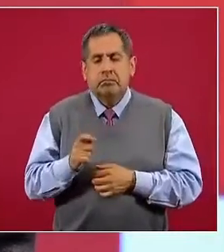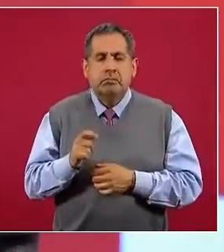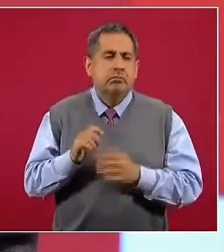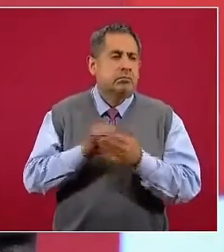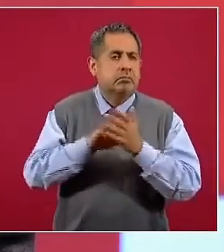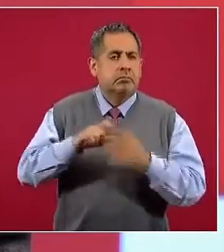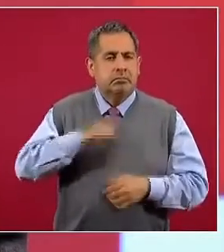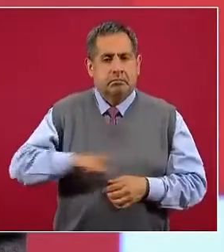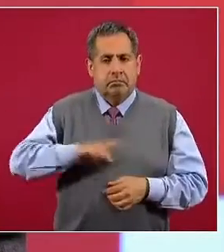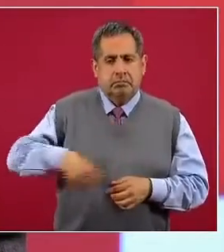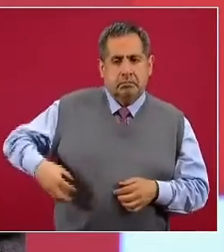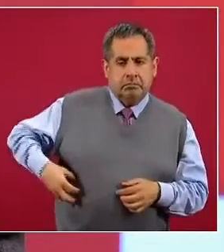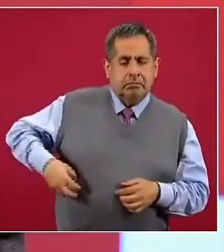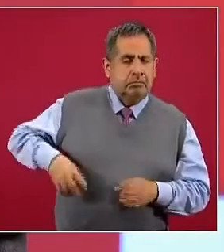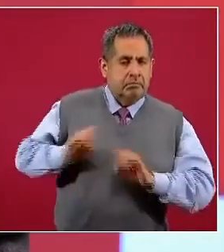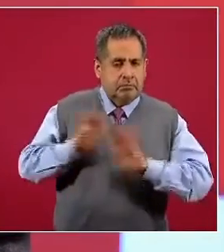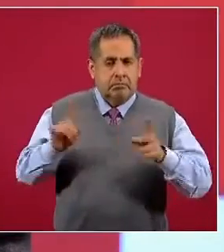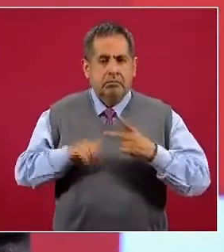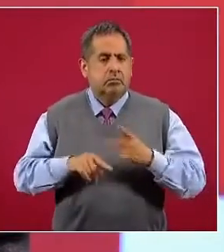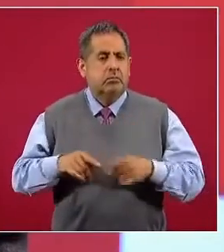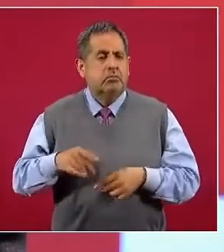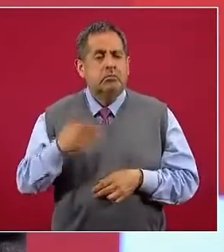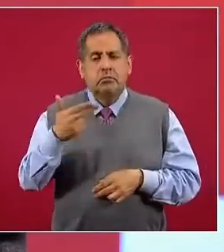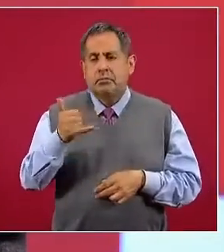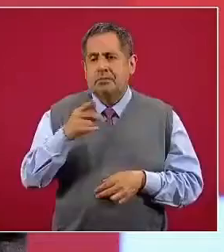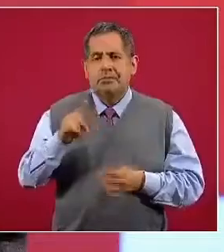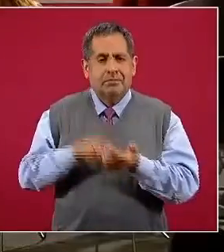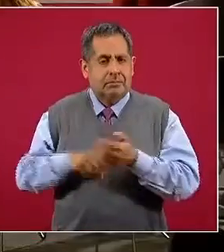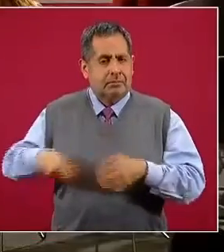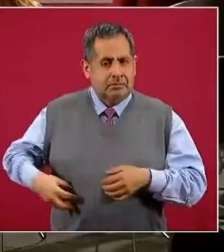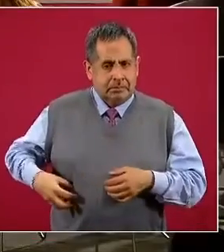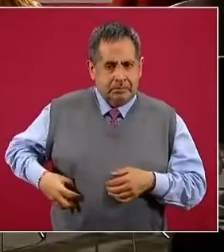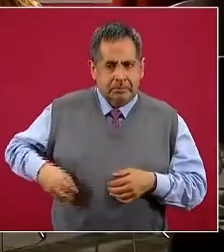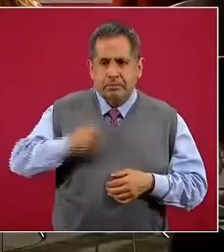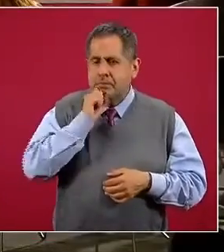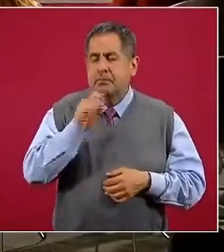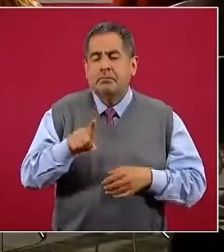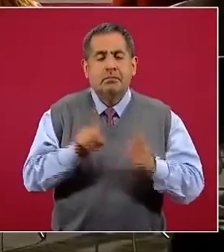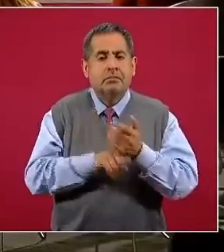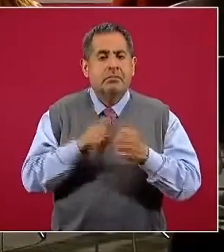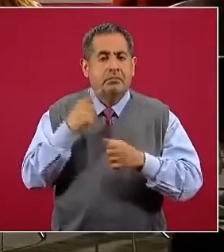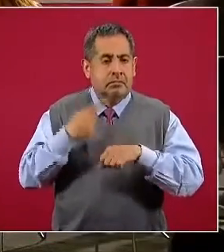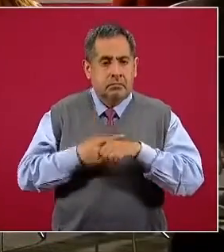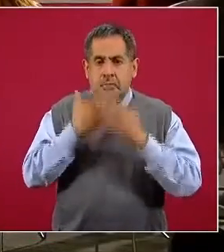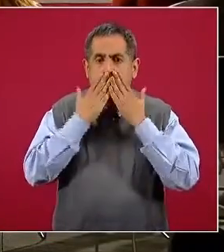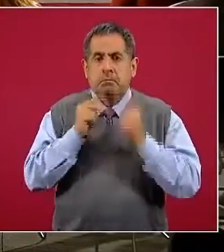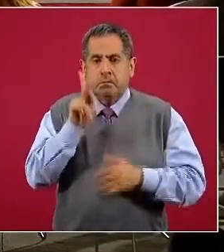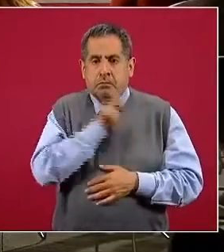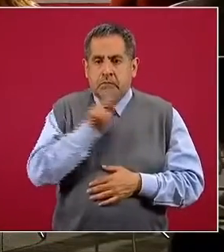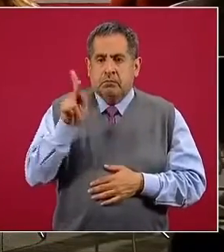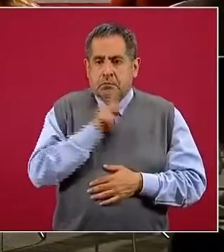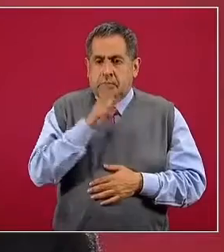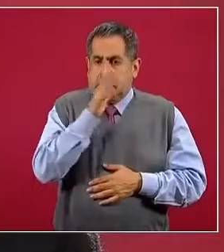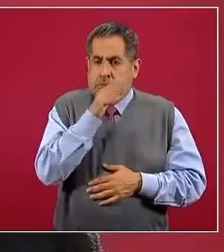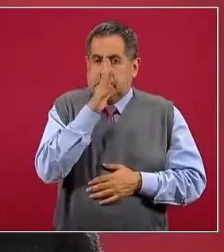sensibles como los riñones, puede ser el hígado también, pueden sufrir este daño por falta de